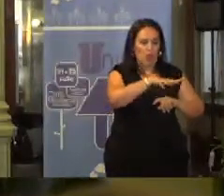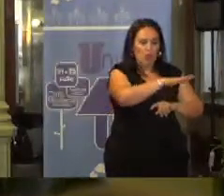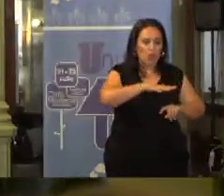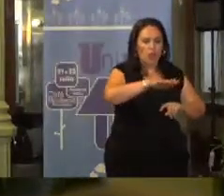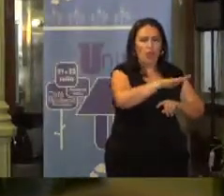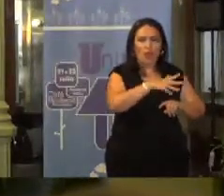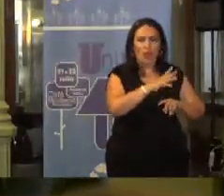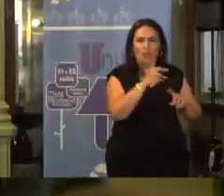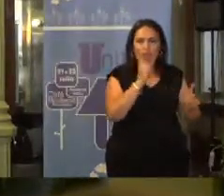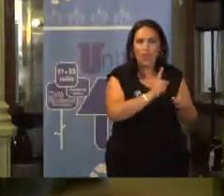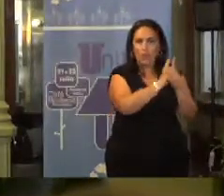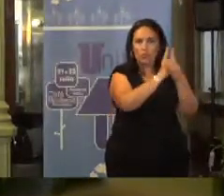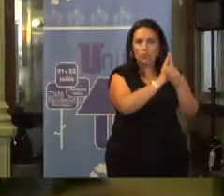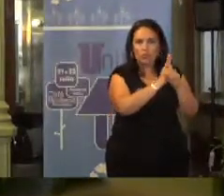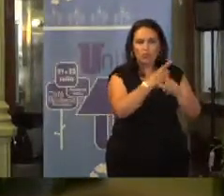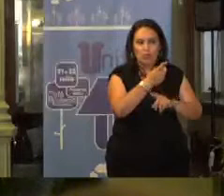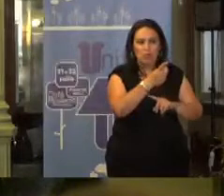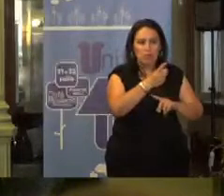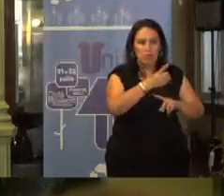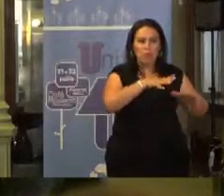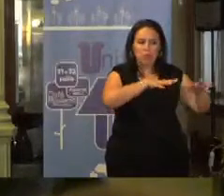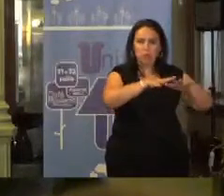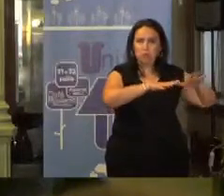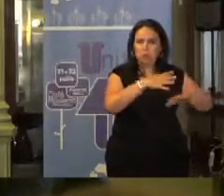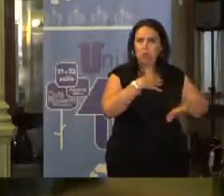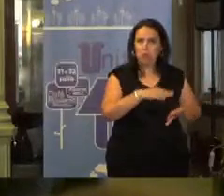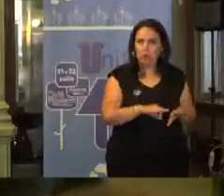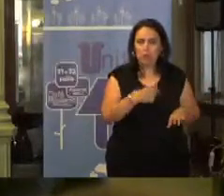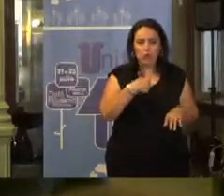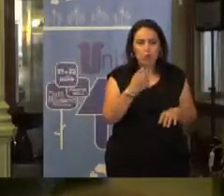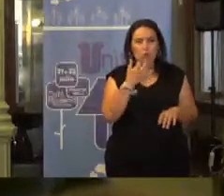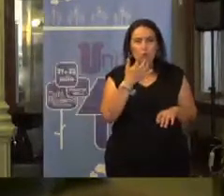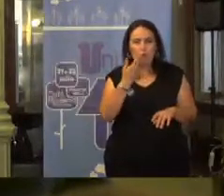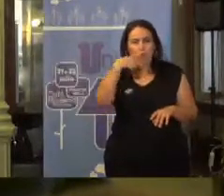poden ser moi movilizadoras. A min me preocuparía moito investigar,